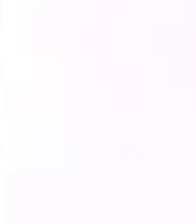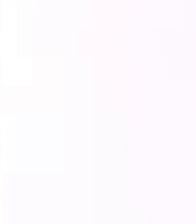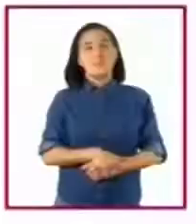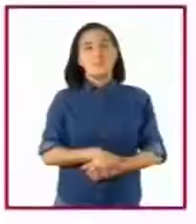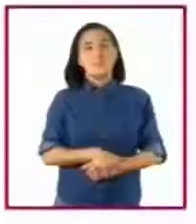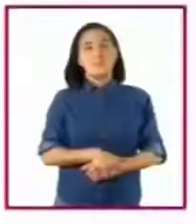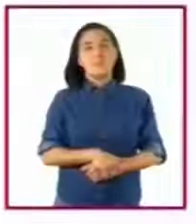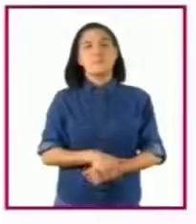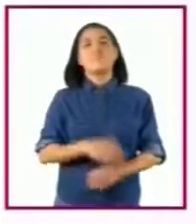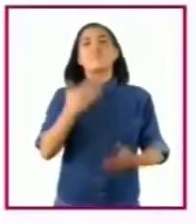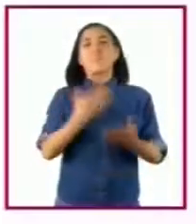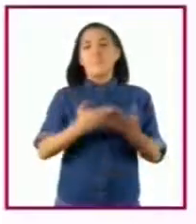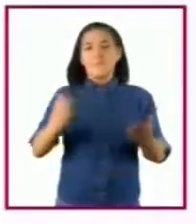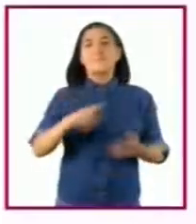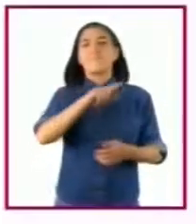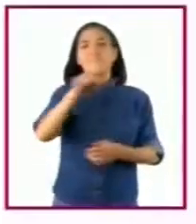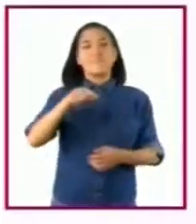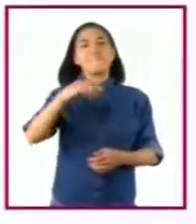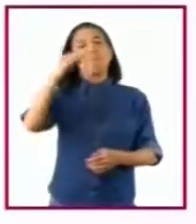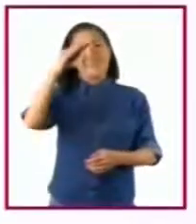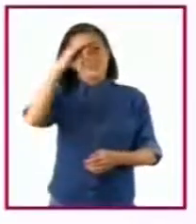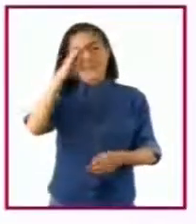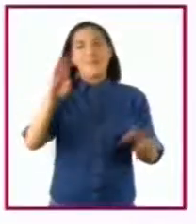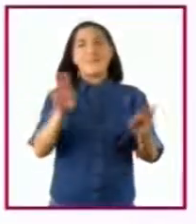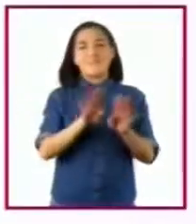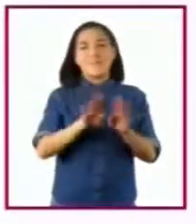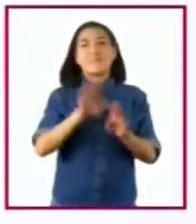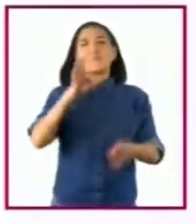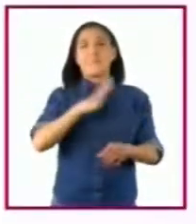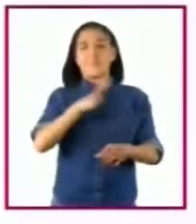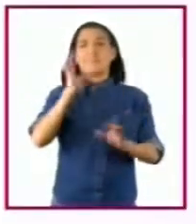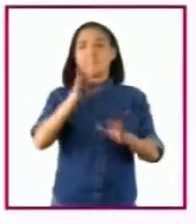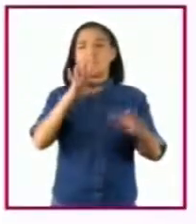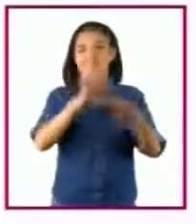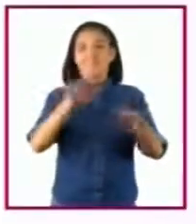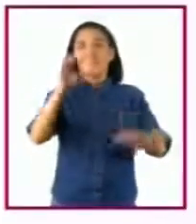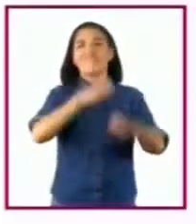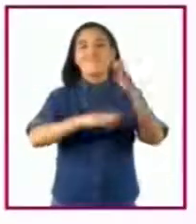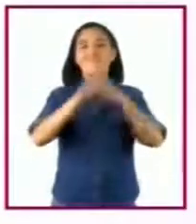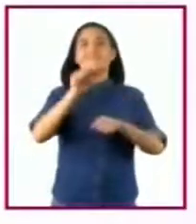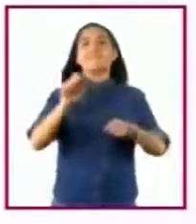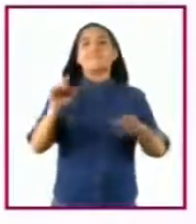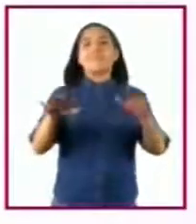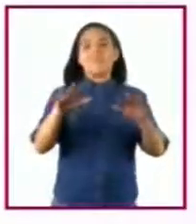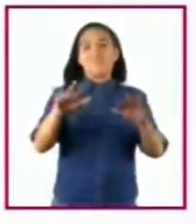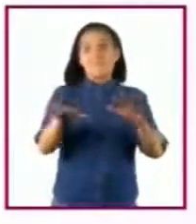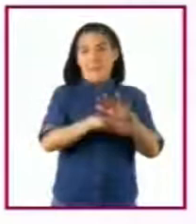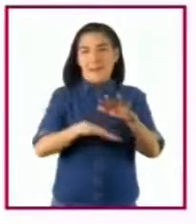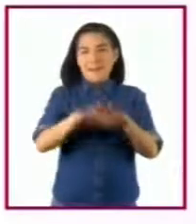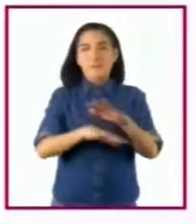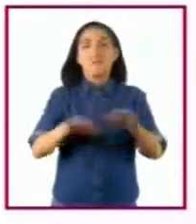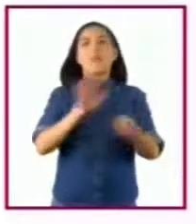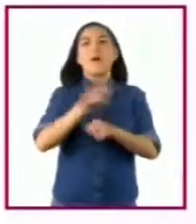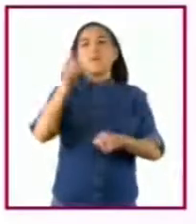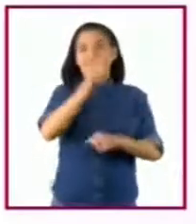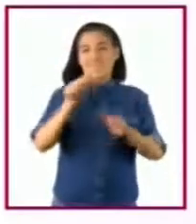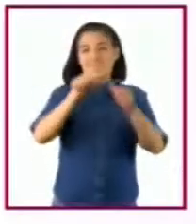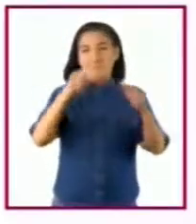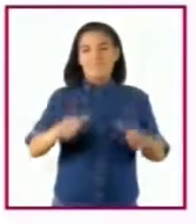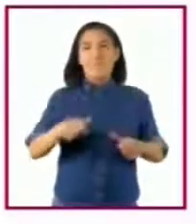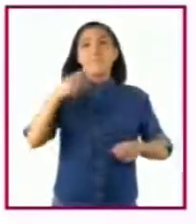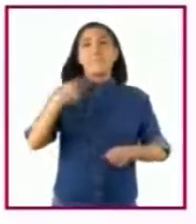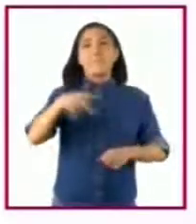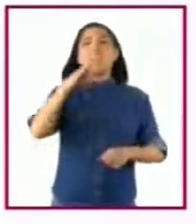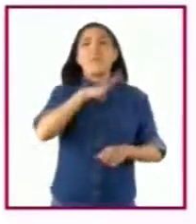Ahora reflexionemos un poco. Ya hablamos de los elementos básicos de diferentes lenguajes artísticos, pero ¿hay